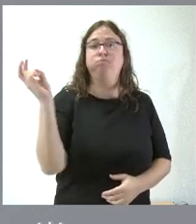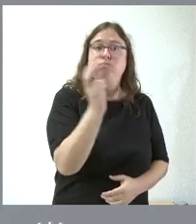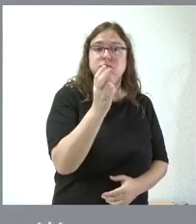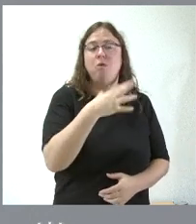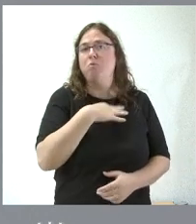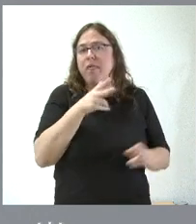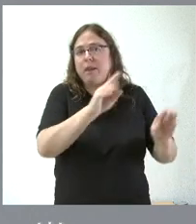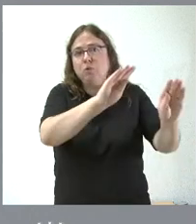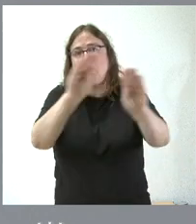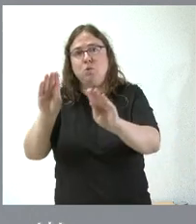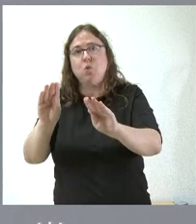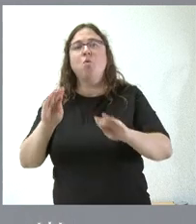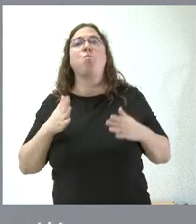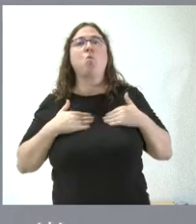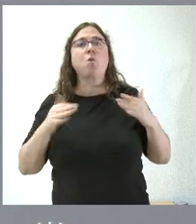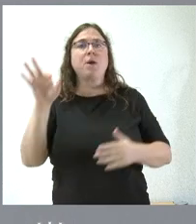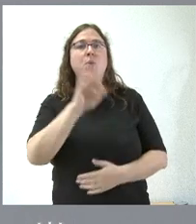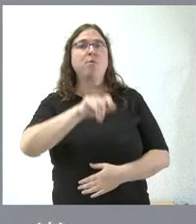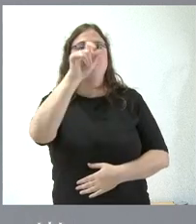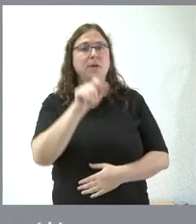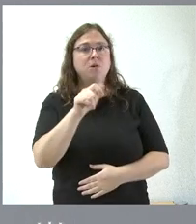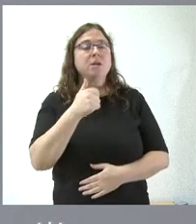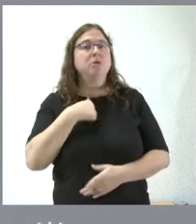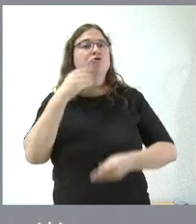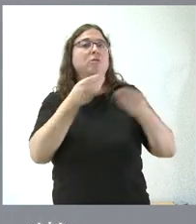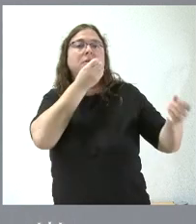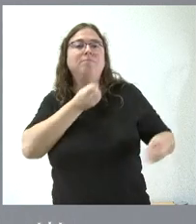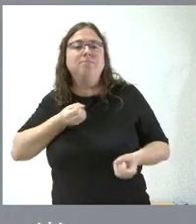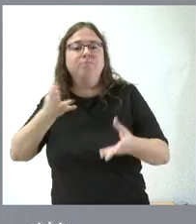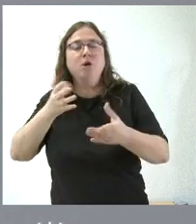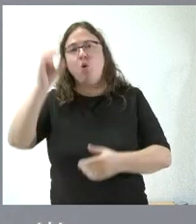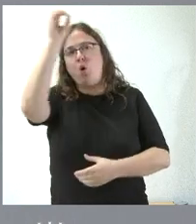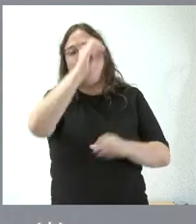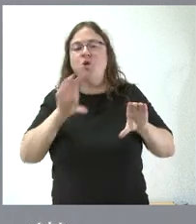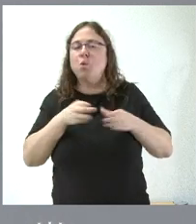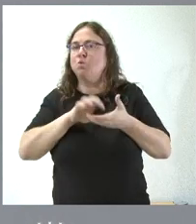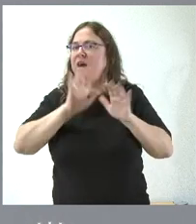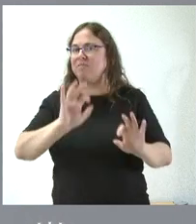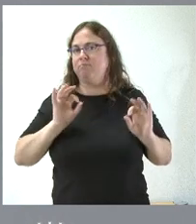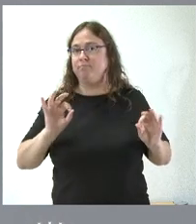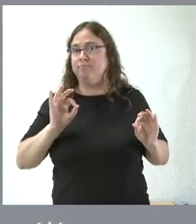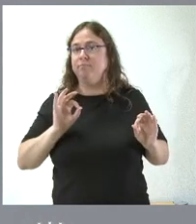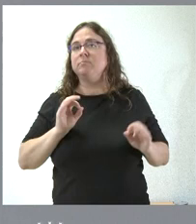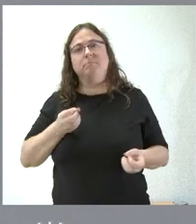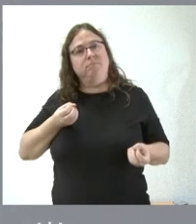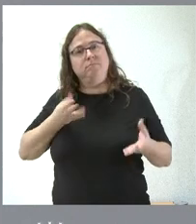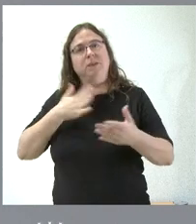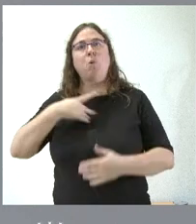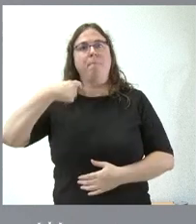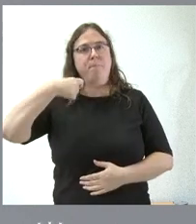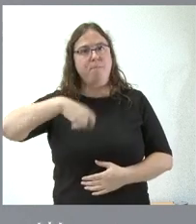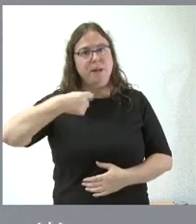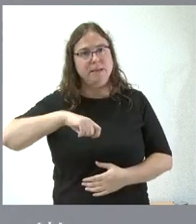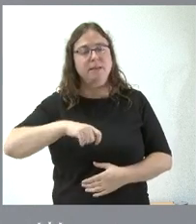pueda hacer cualquier partido político o cualquier persona yo lo que hago es transmitir la opinión de la junta de Castilla y león que se manifiesta claramente a través de su presidente de la